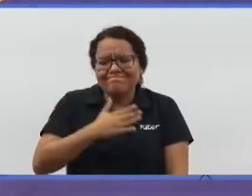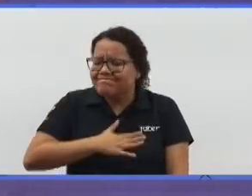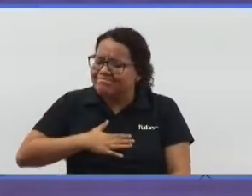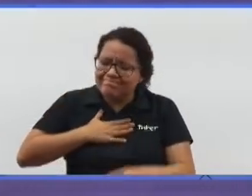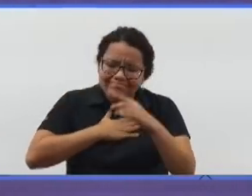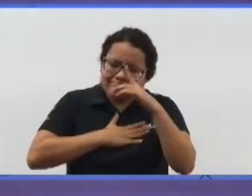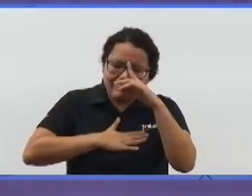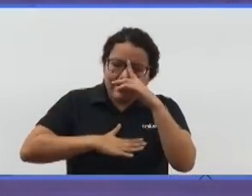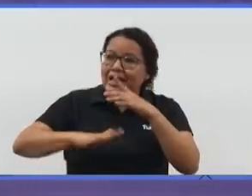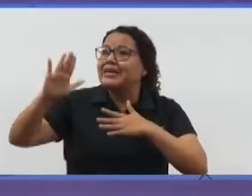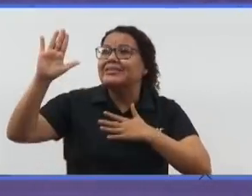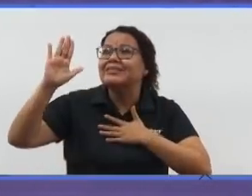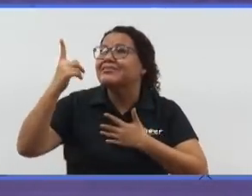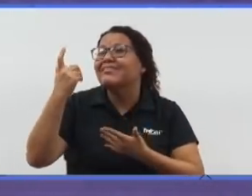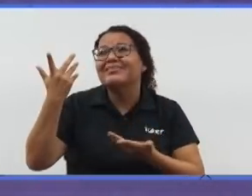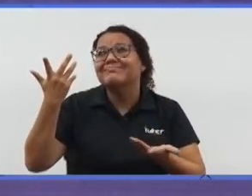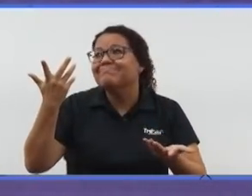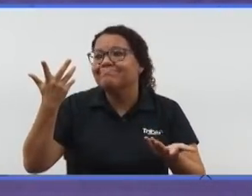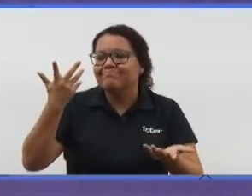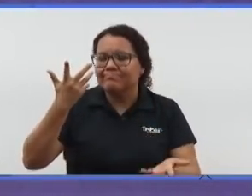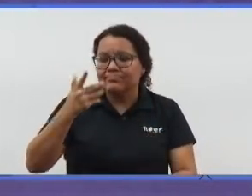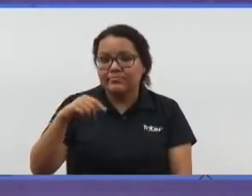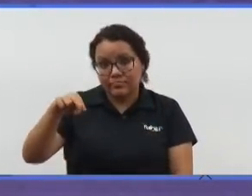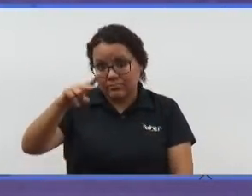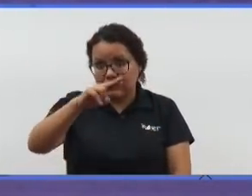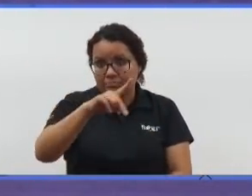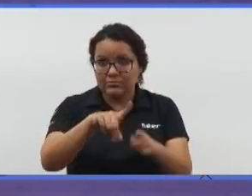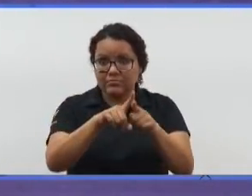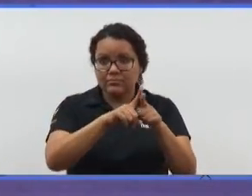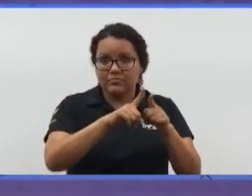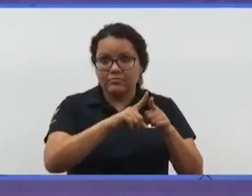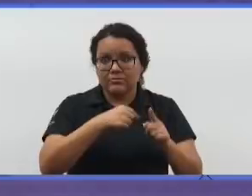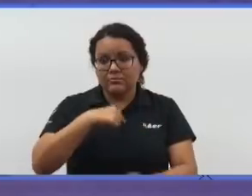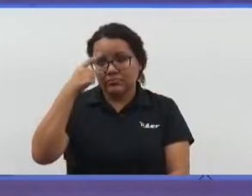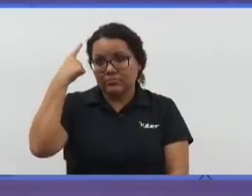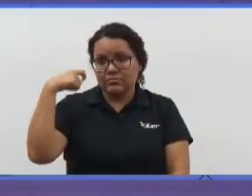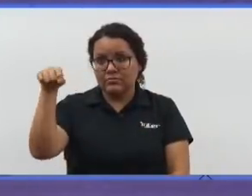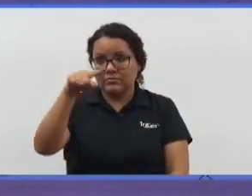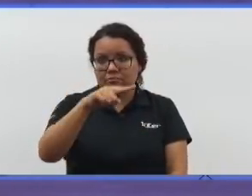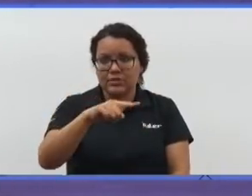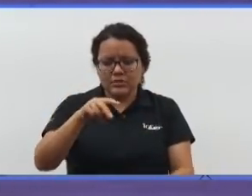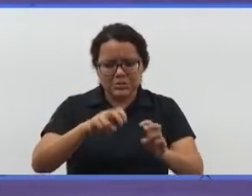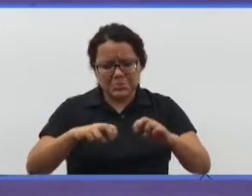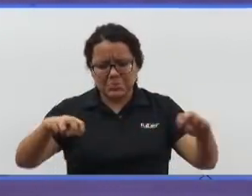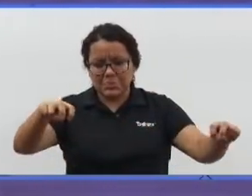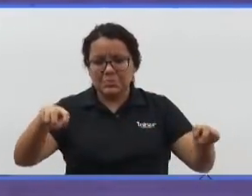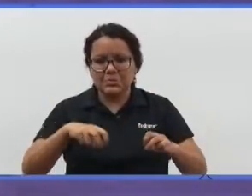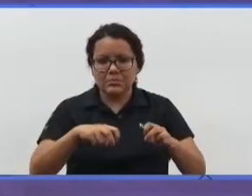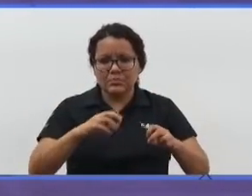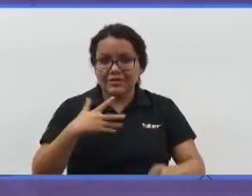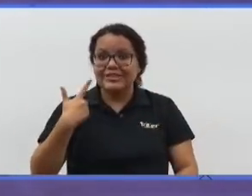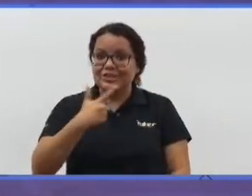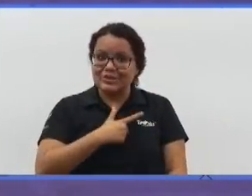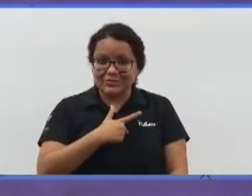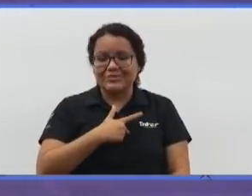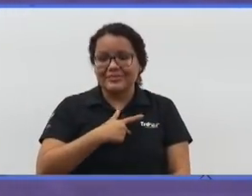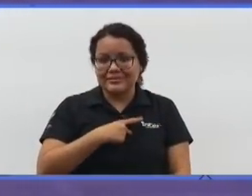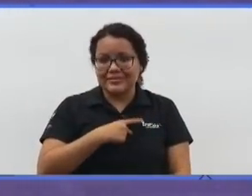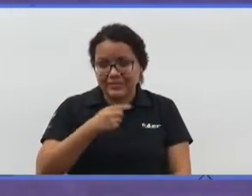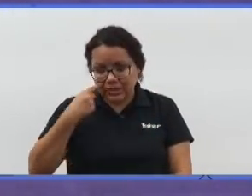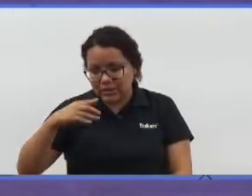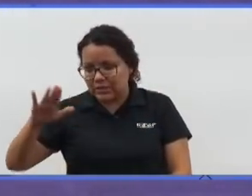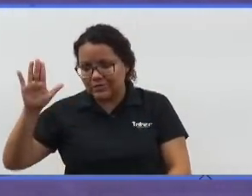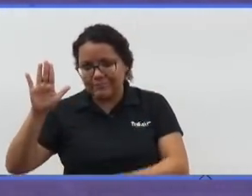compromiso amigos hermanos les quiero recordar que los que estamos aquí sentados a través de los medios somos la sal de la tierra